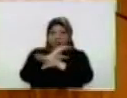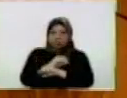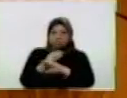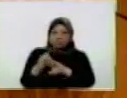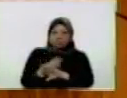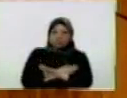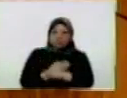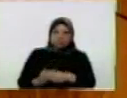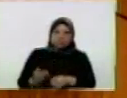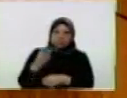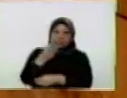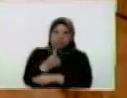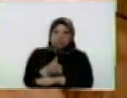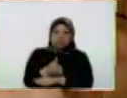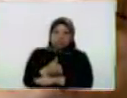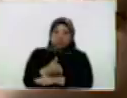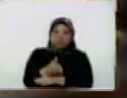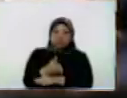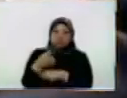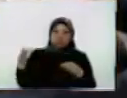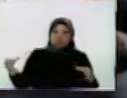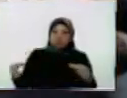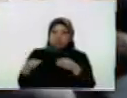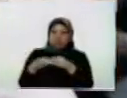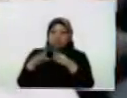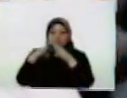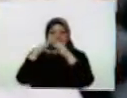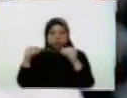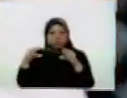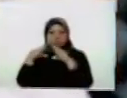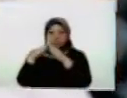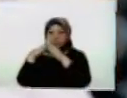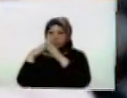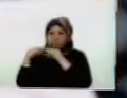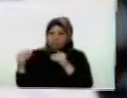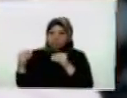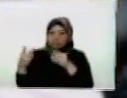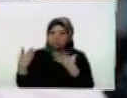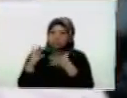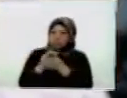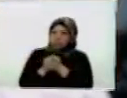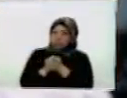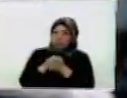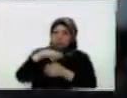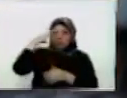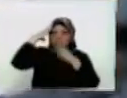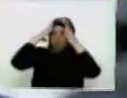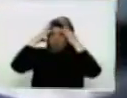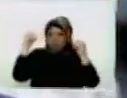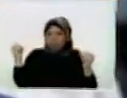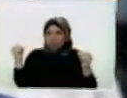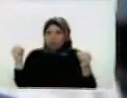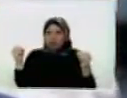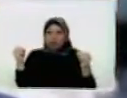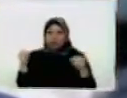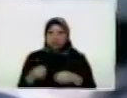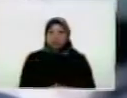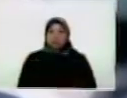salir, nos reunió, nos arengó a todos, todas las tropas, nos arengó a los profesionales,